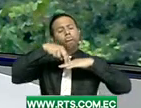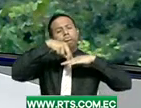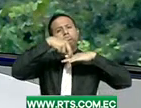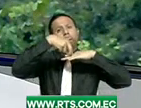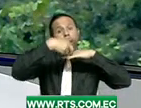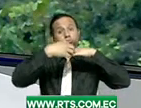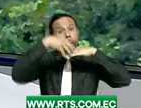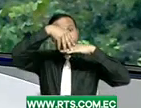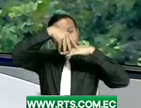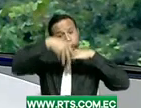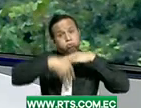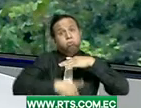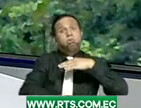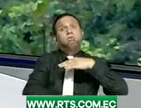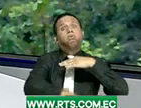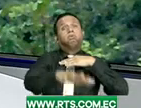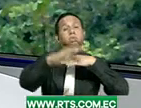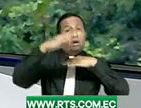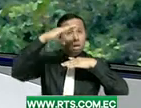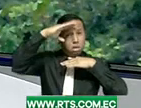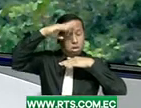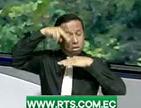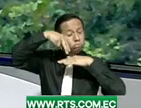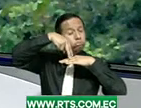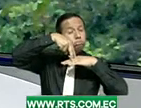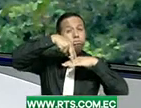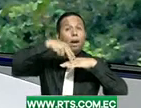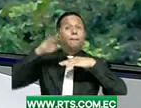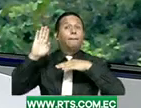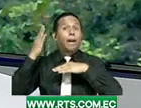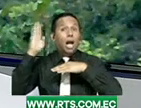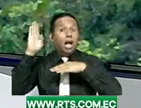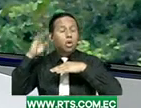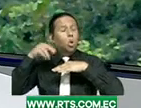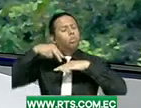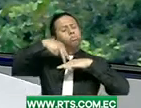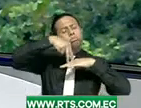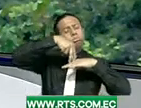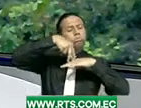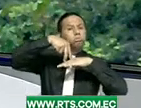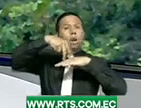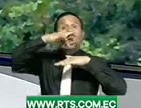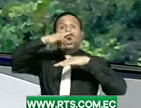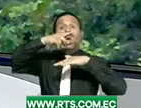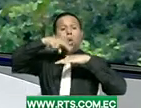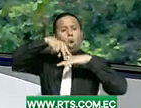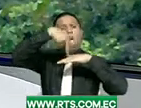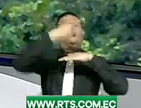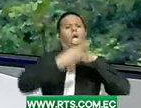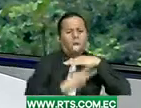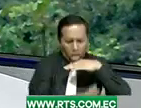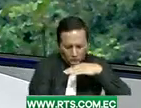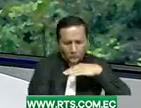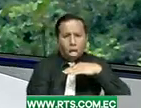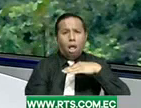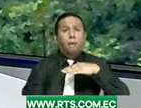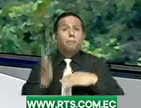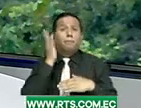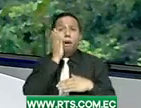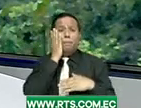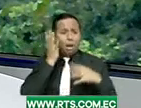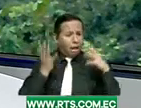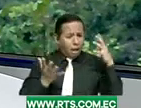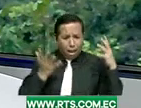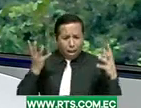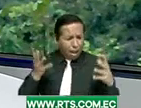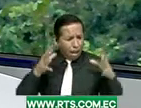del Diablo en el cantón Baños, provincia de Tungurahua. Su madre, en su desesperación, al tratar de alcanzarlo,